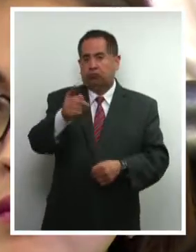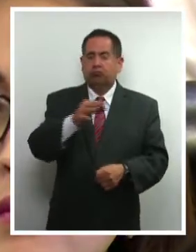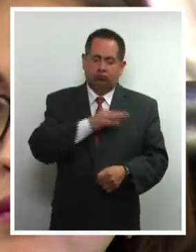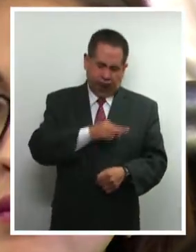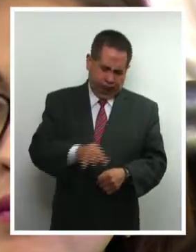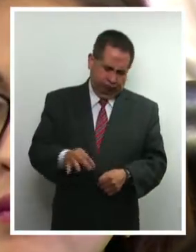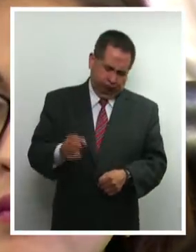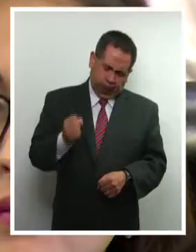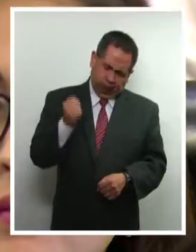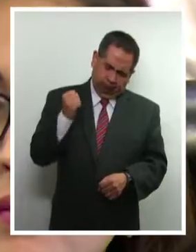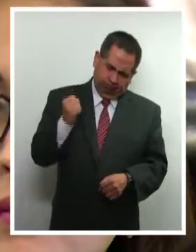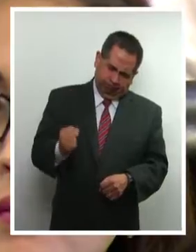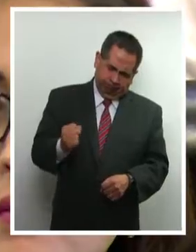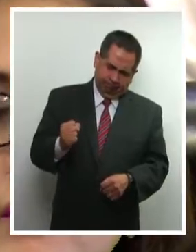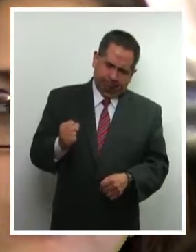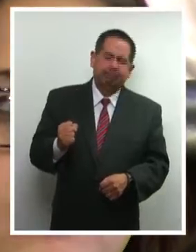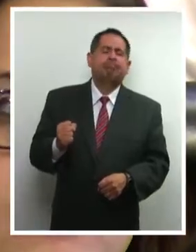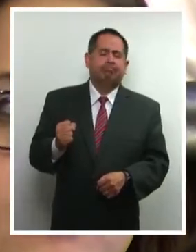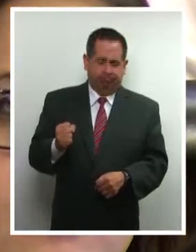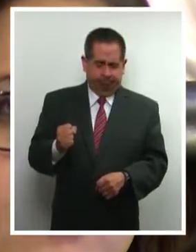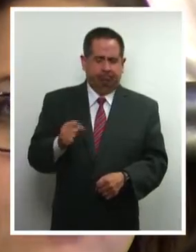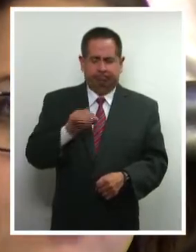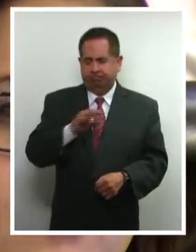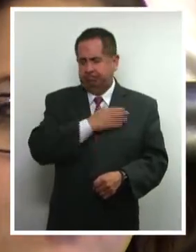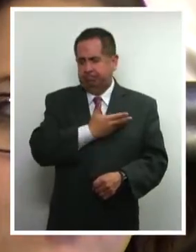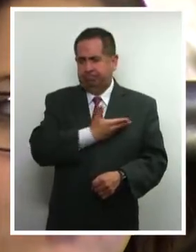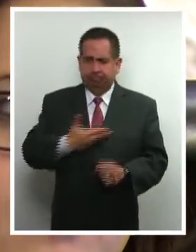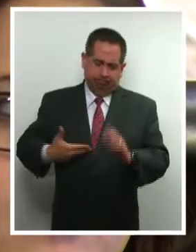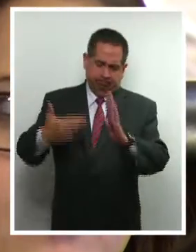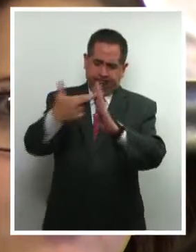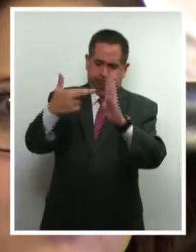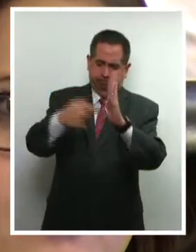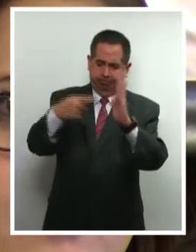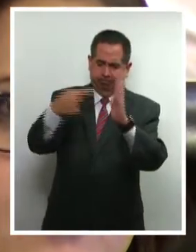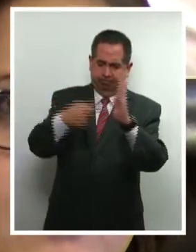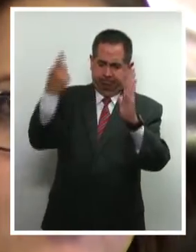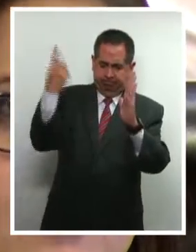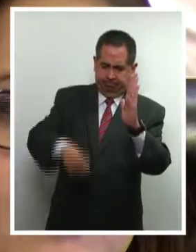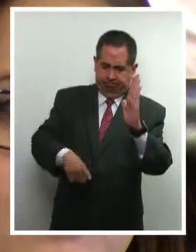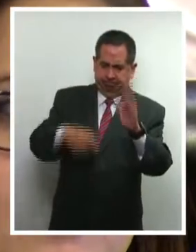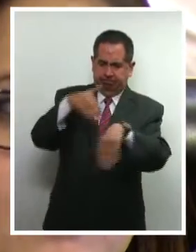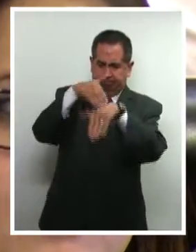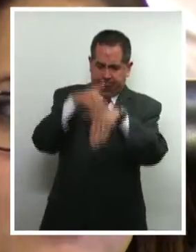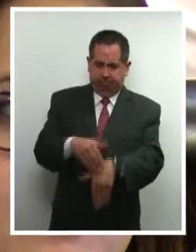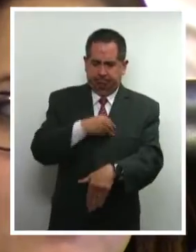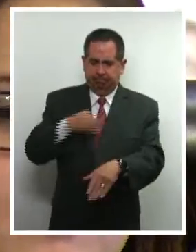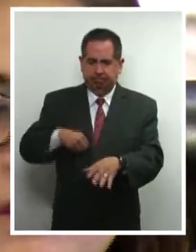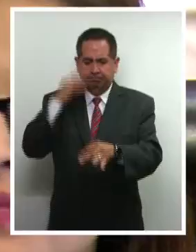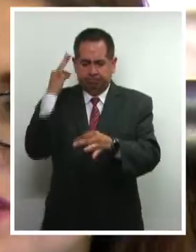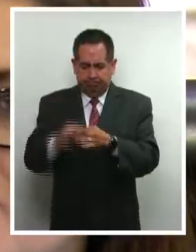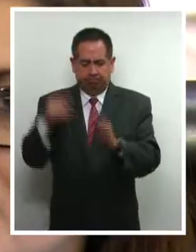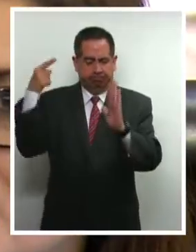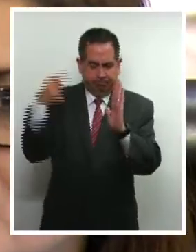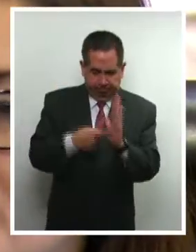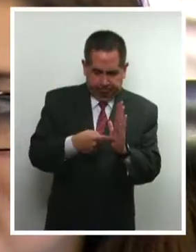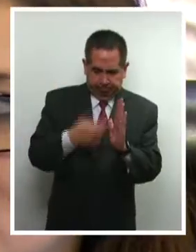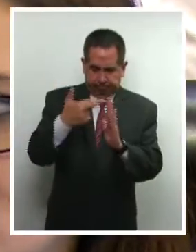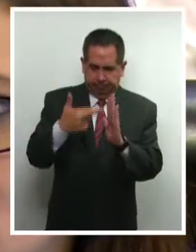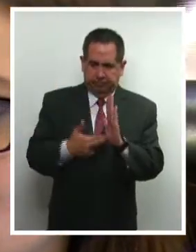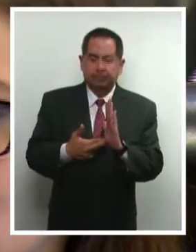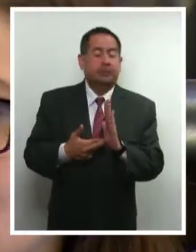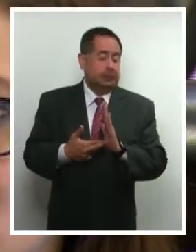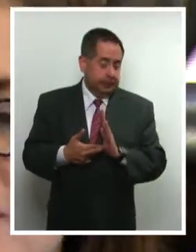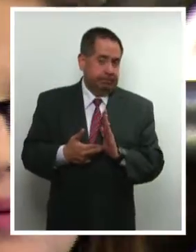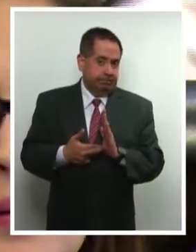energía asuma la presidencia para que se cumplan los términos del reglamento y proceda en consecuencia. Y